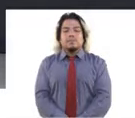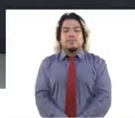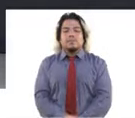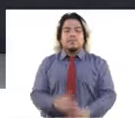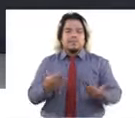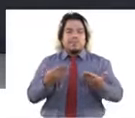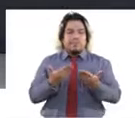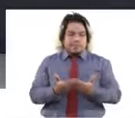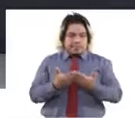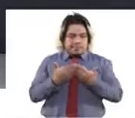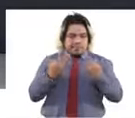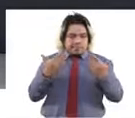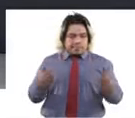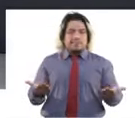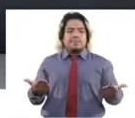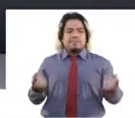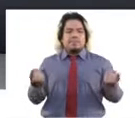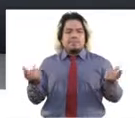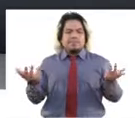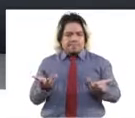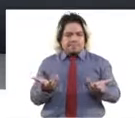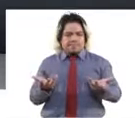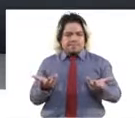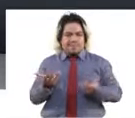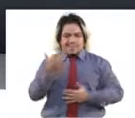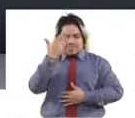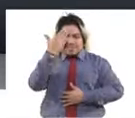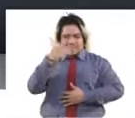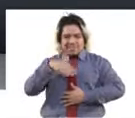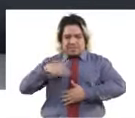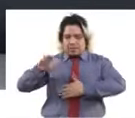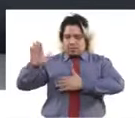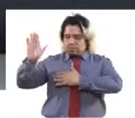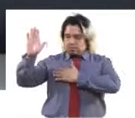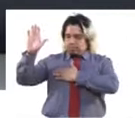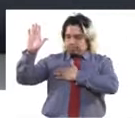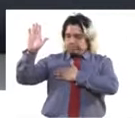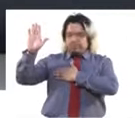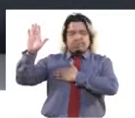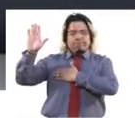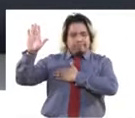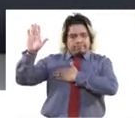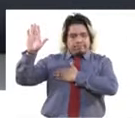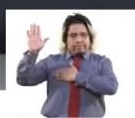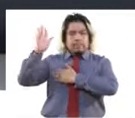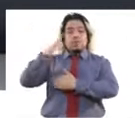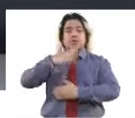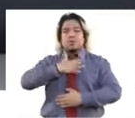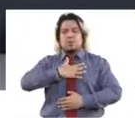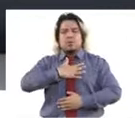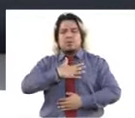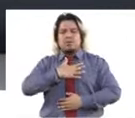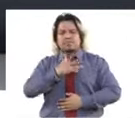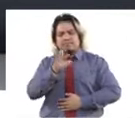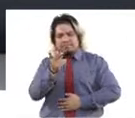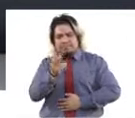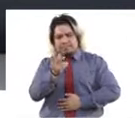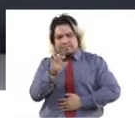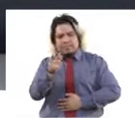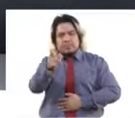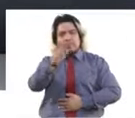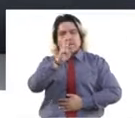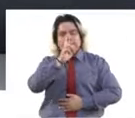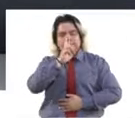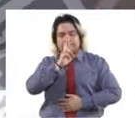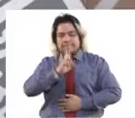Ahora vamos a hacer el juramento. Yo voy a hacer una pregunta y ustedes